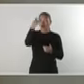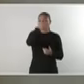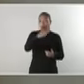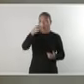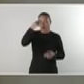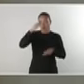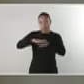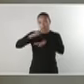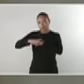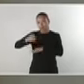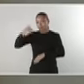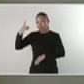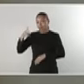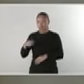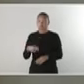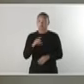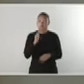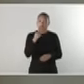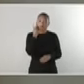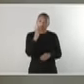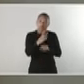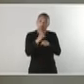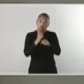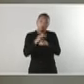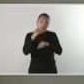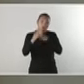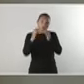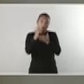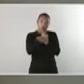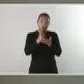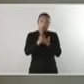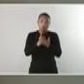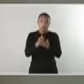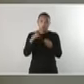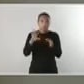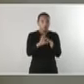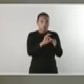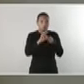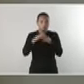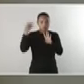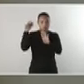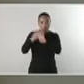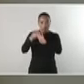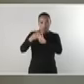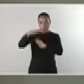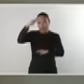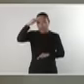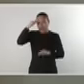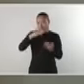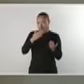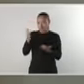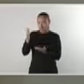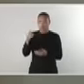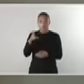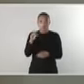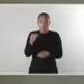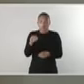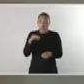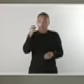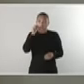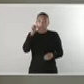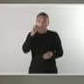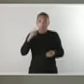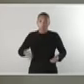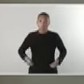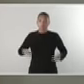vengo a invitarlos a todos los ciudadanos a unirnos en contra de estos señores que solamente se han dado una